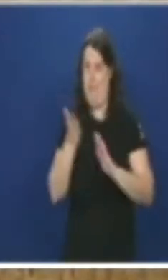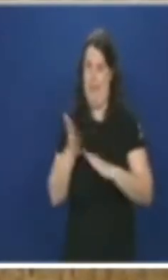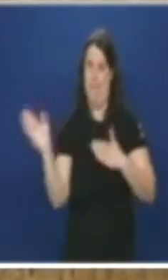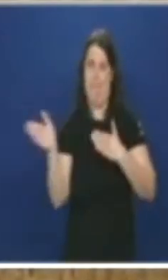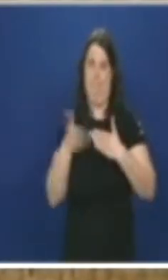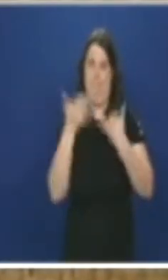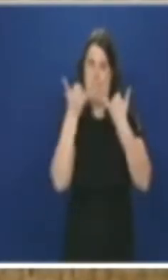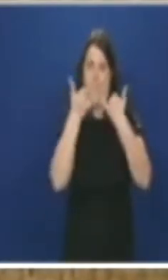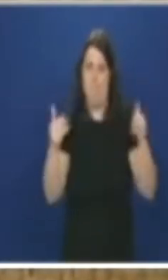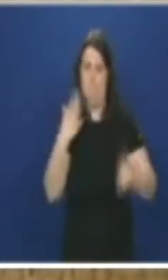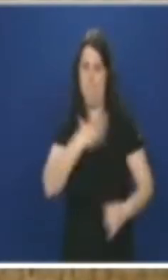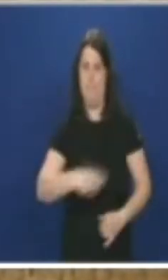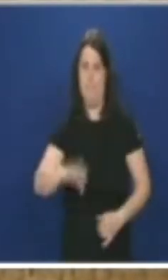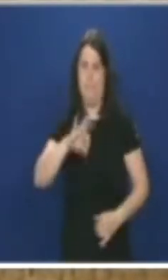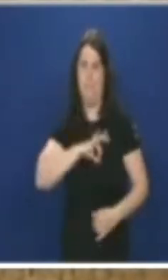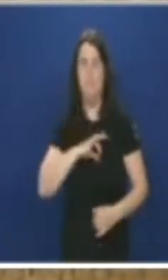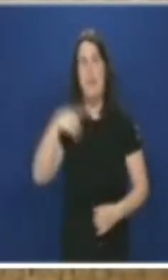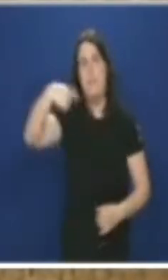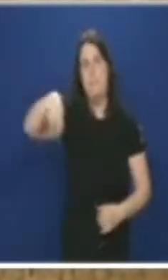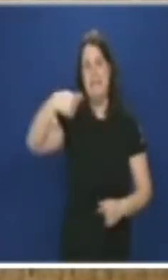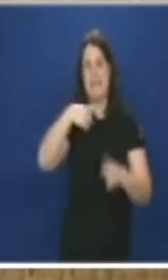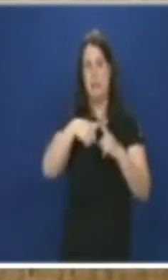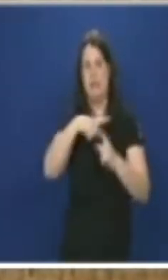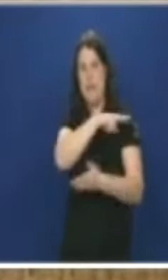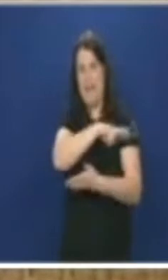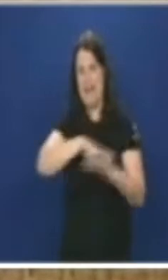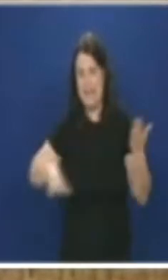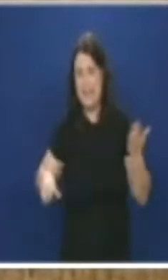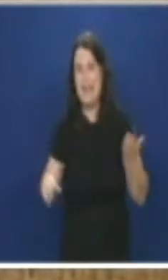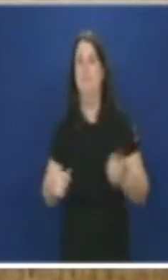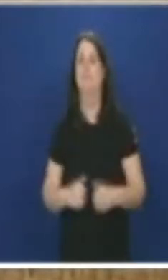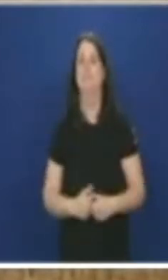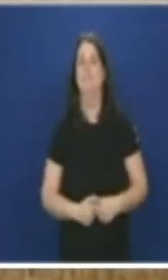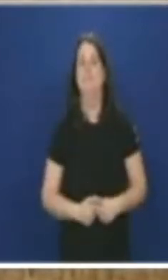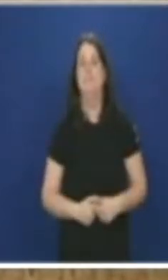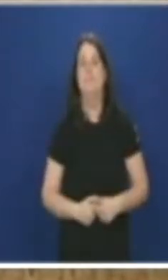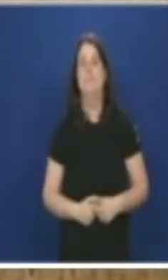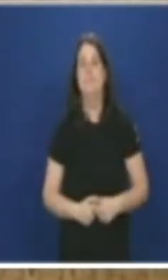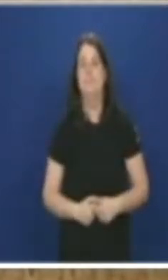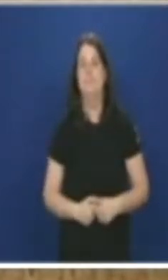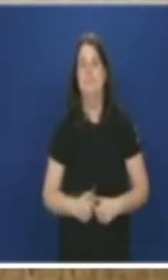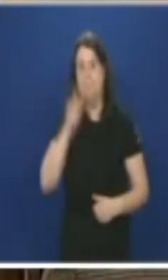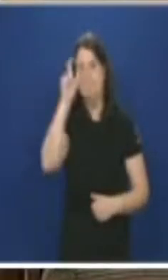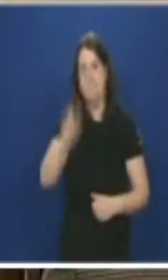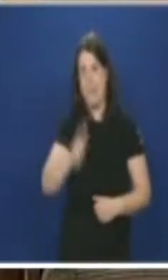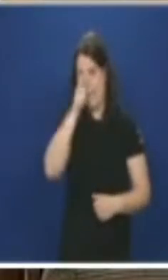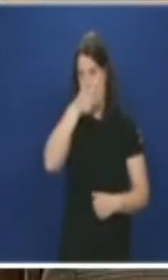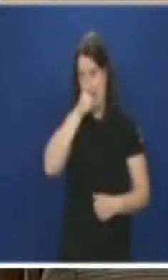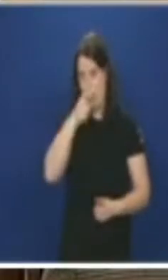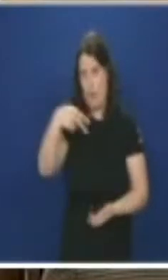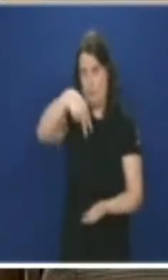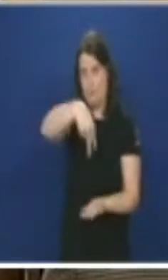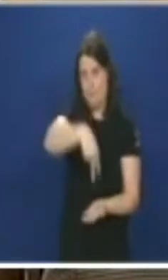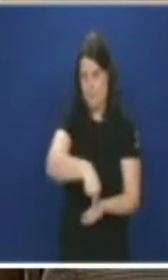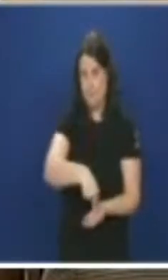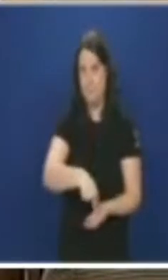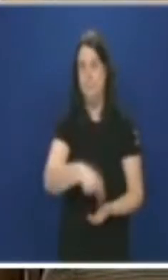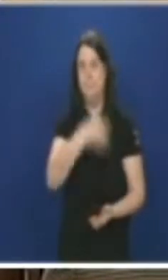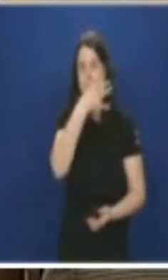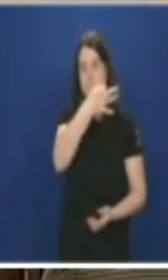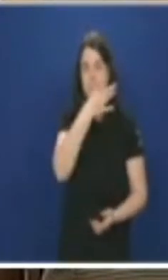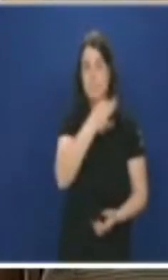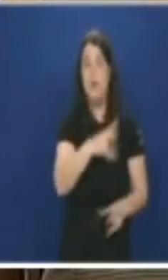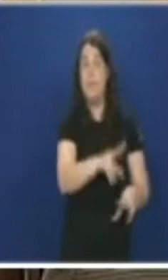do Parlamento de Galicia ao presidente da Xunta de Galicia, don Alberto Núñez Feijóo. Tras a súa